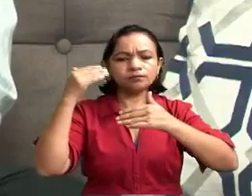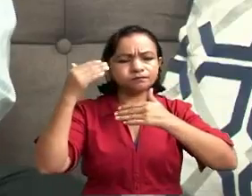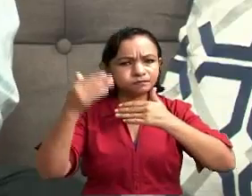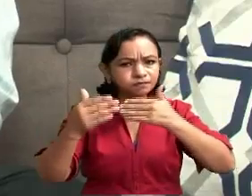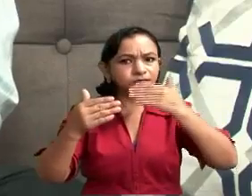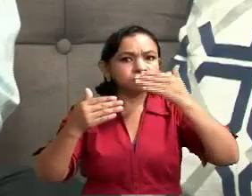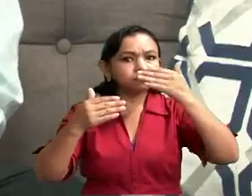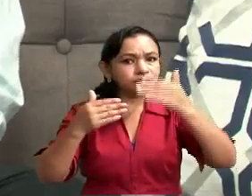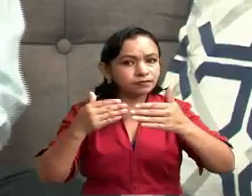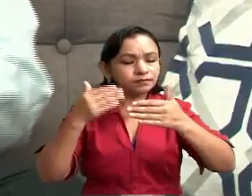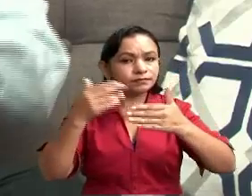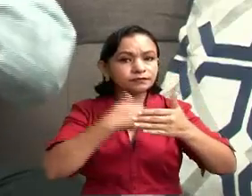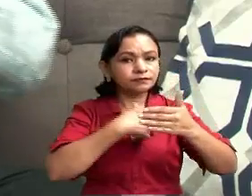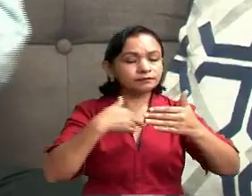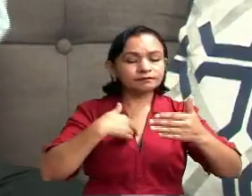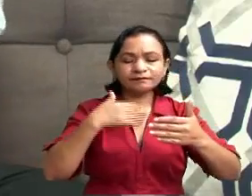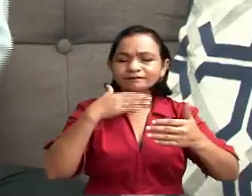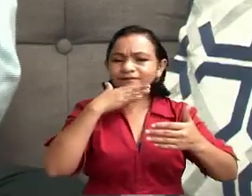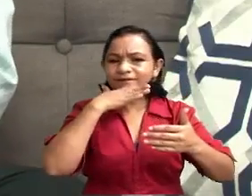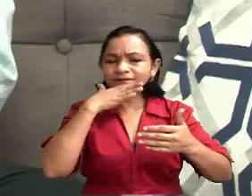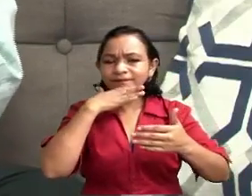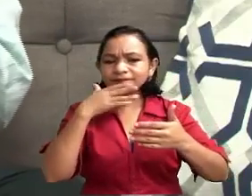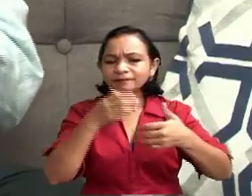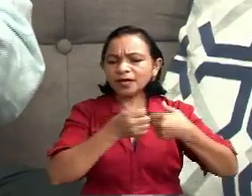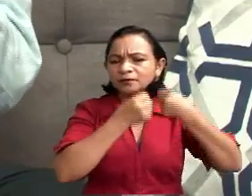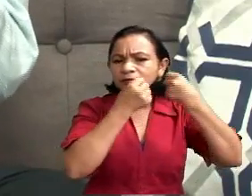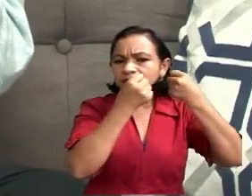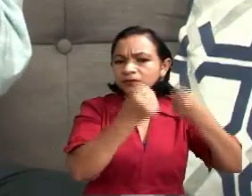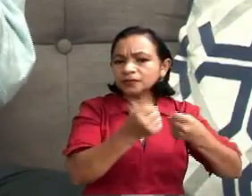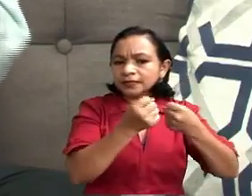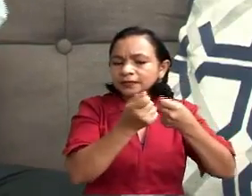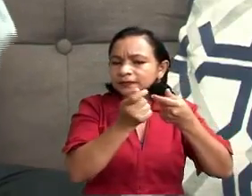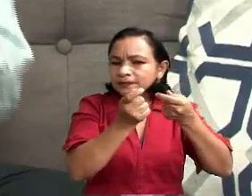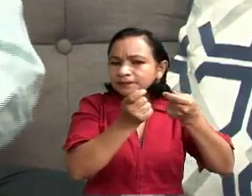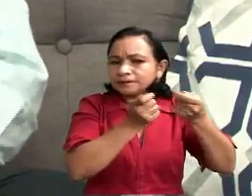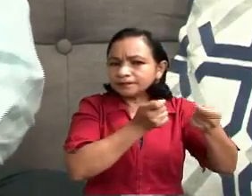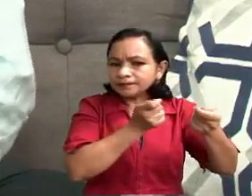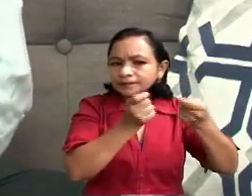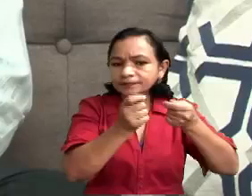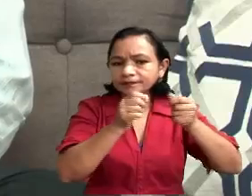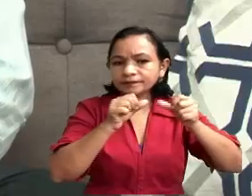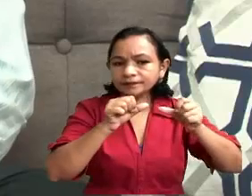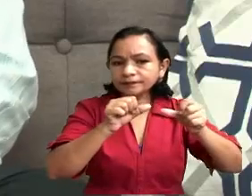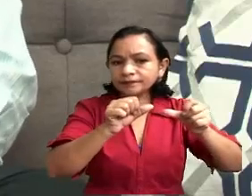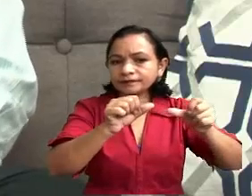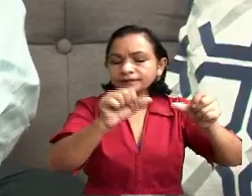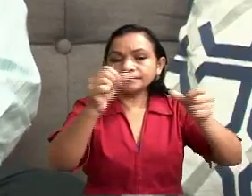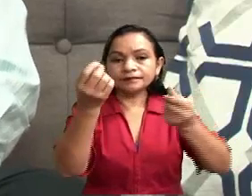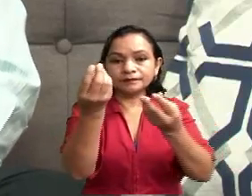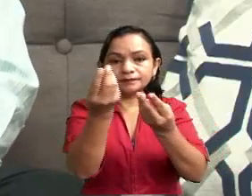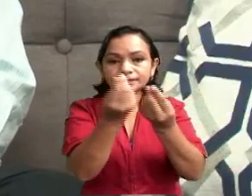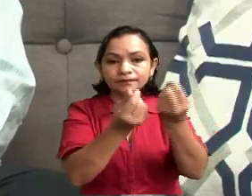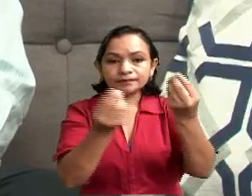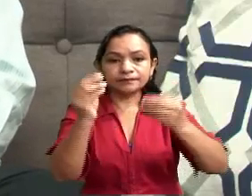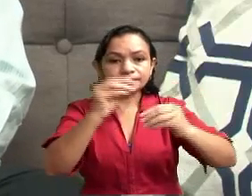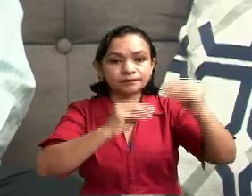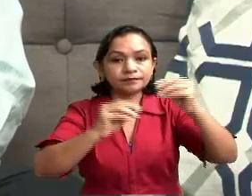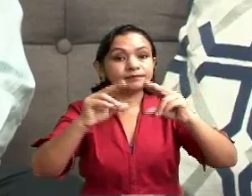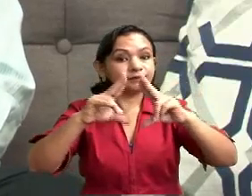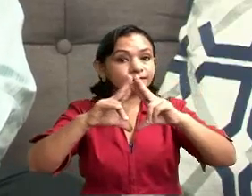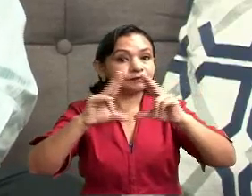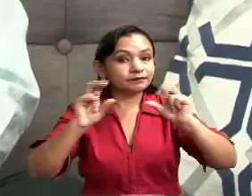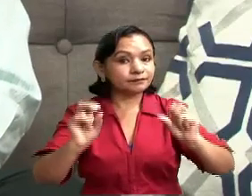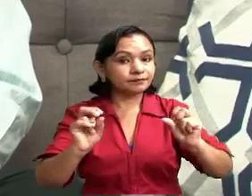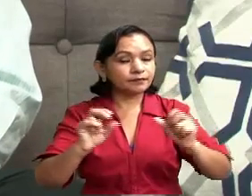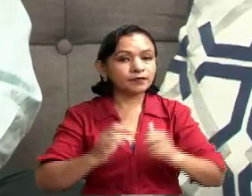no solamente enfrentando la crisis, sino afianzando y haciendo avanzar nuestra economía nacional. A un